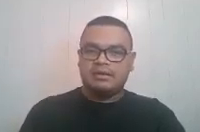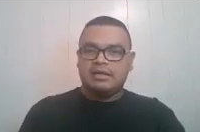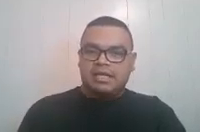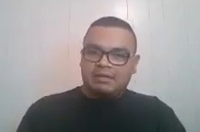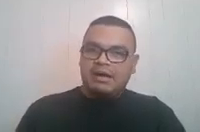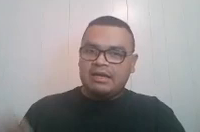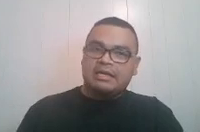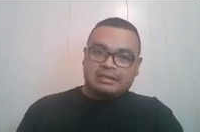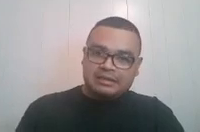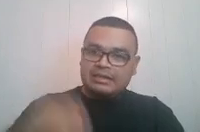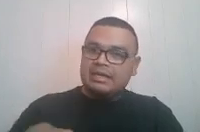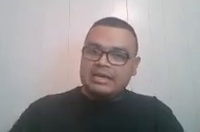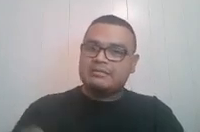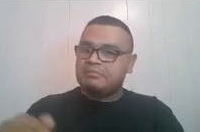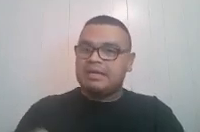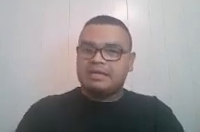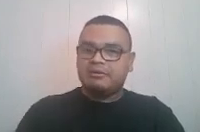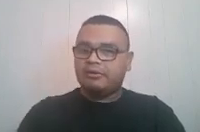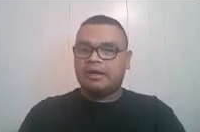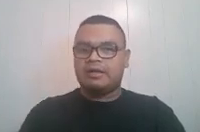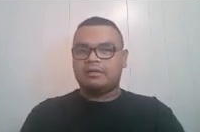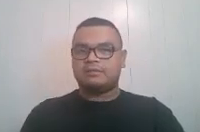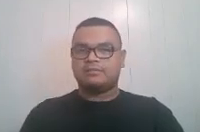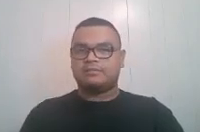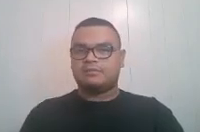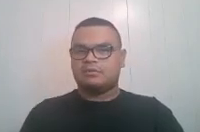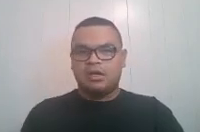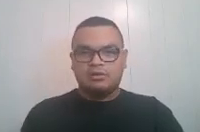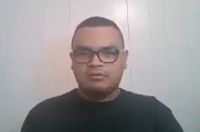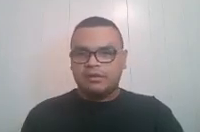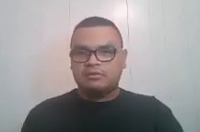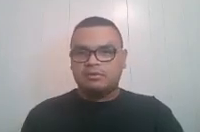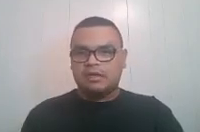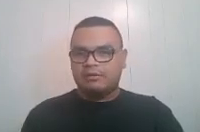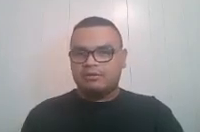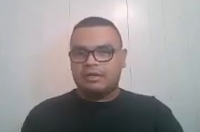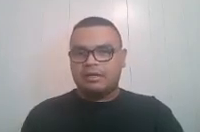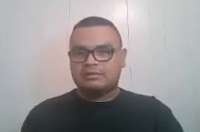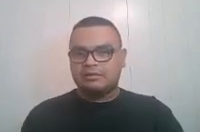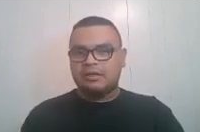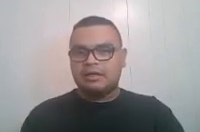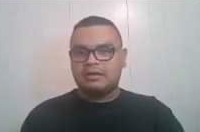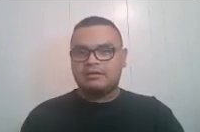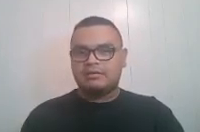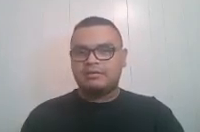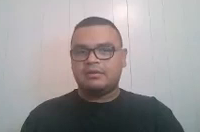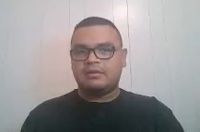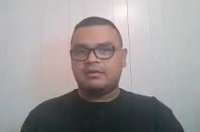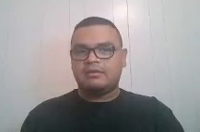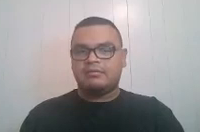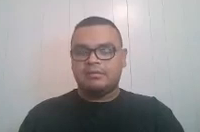decir que María sí es mediadora. ¿No hay conflictos en la doctrina católica?